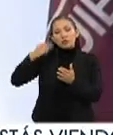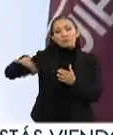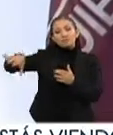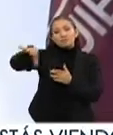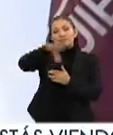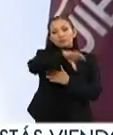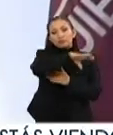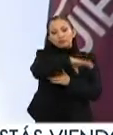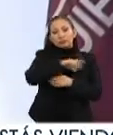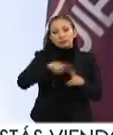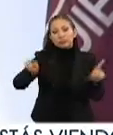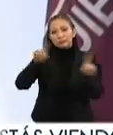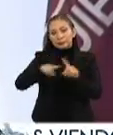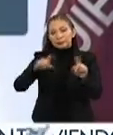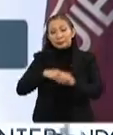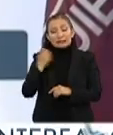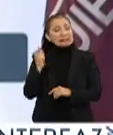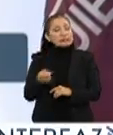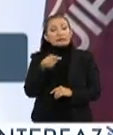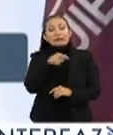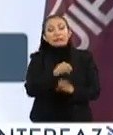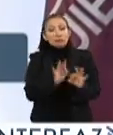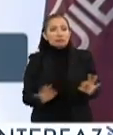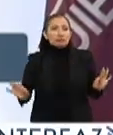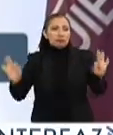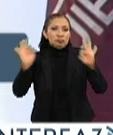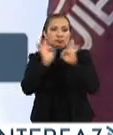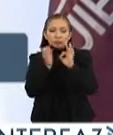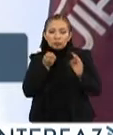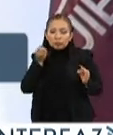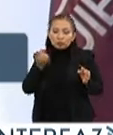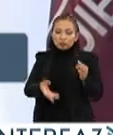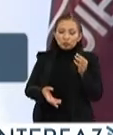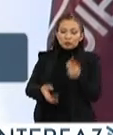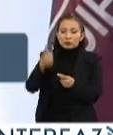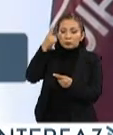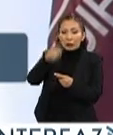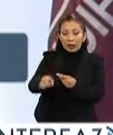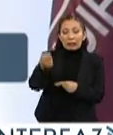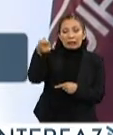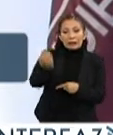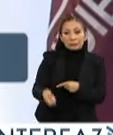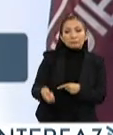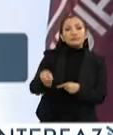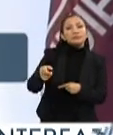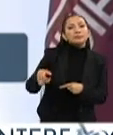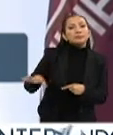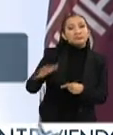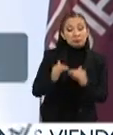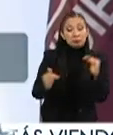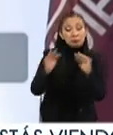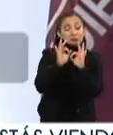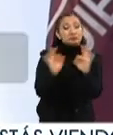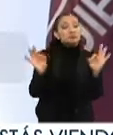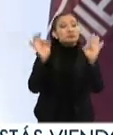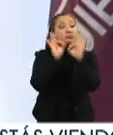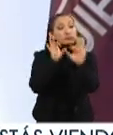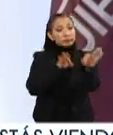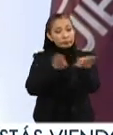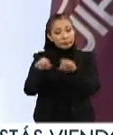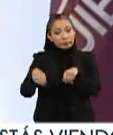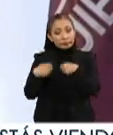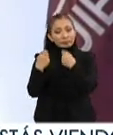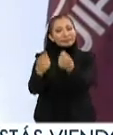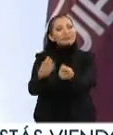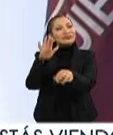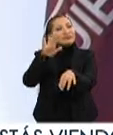superior. Se trata, pues, de una importante contribución a la significativa tarea de